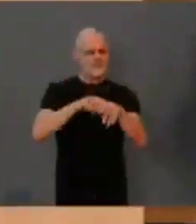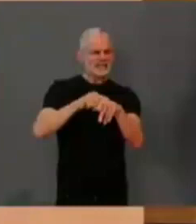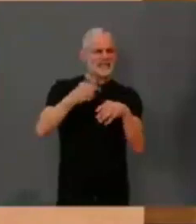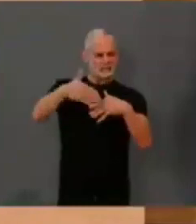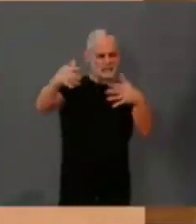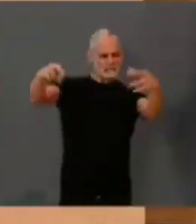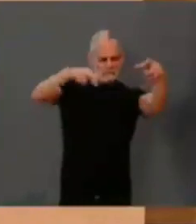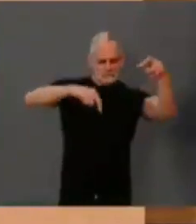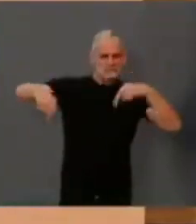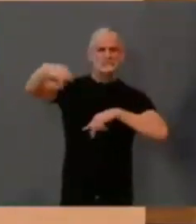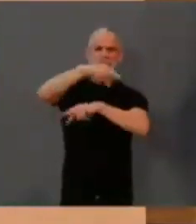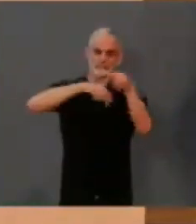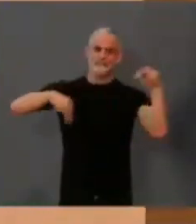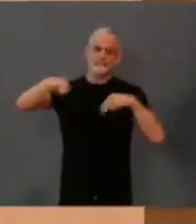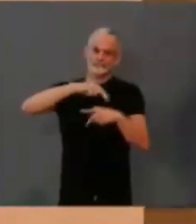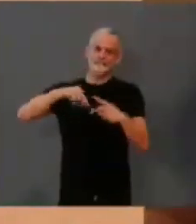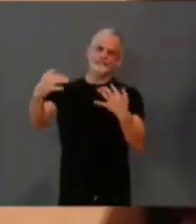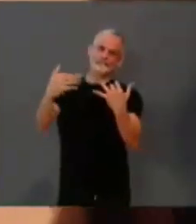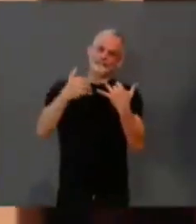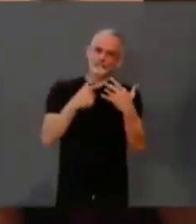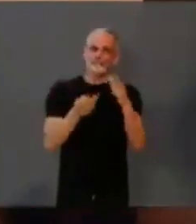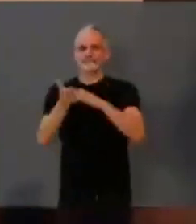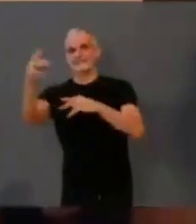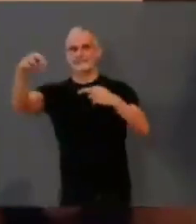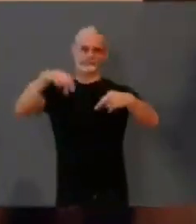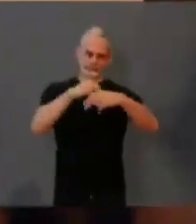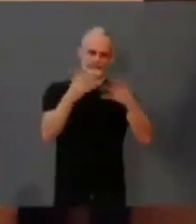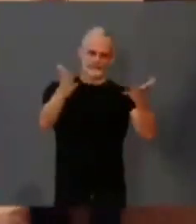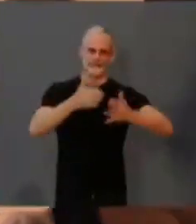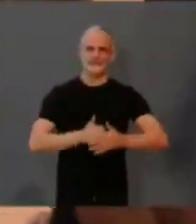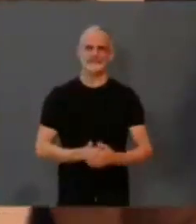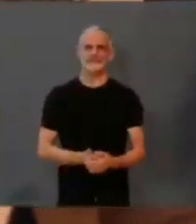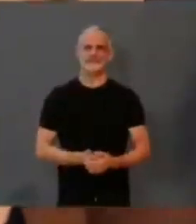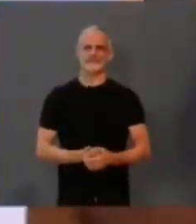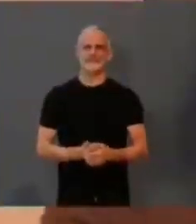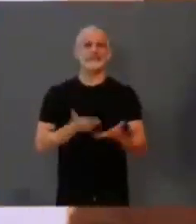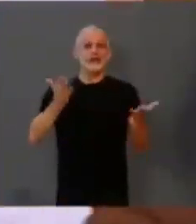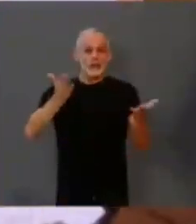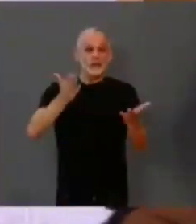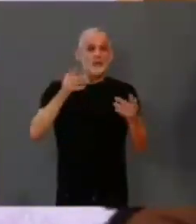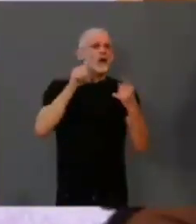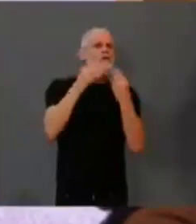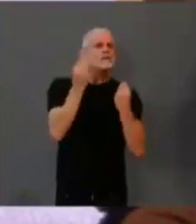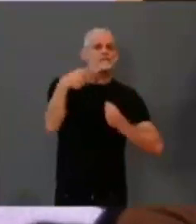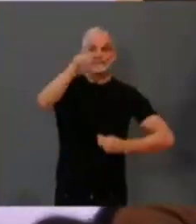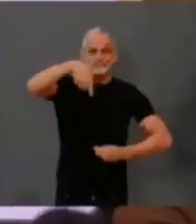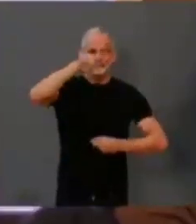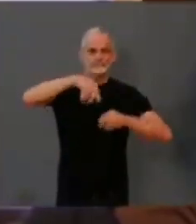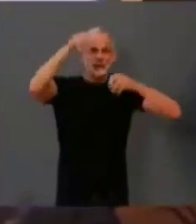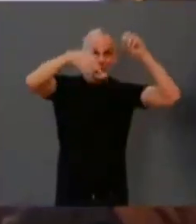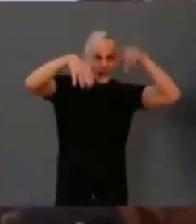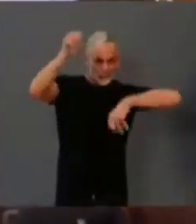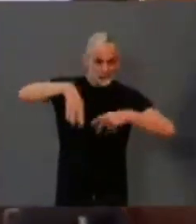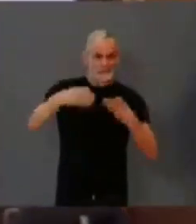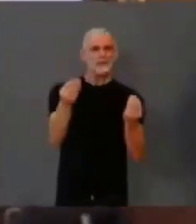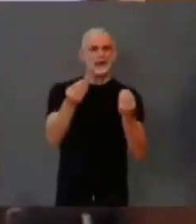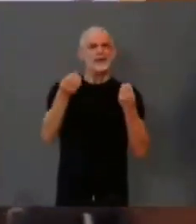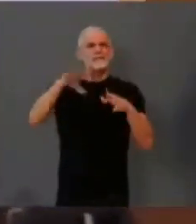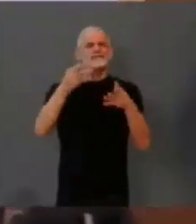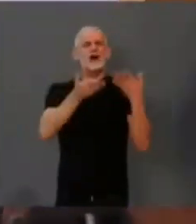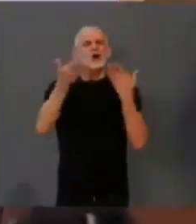veo que todavía hay gente que está entrando que está saliendo Pero bueno La idea es que estén todos presentes justamente para empezar a compartir